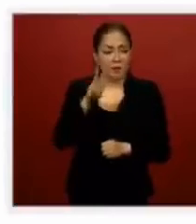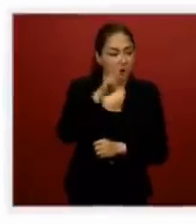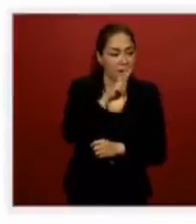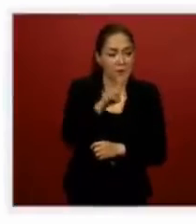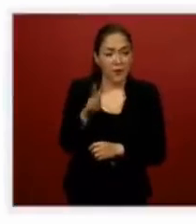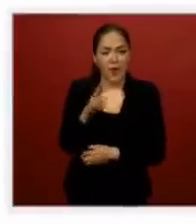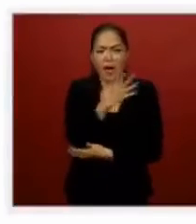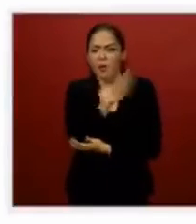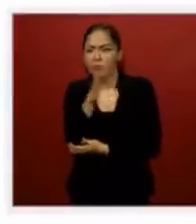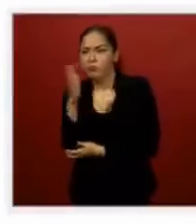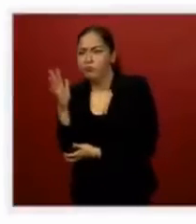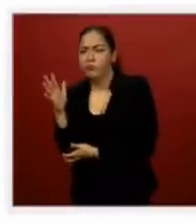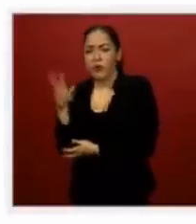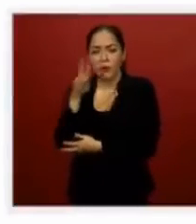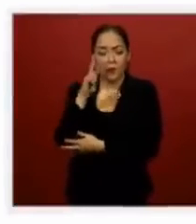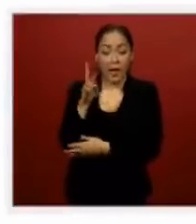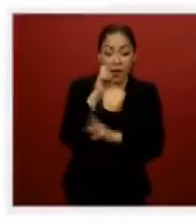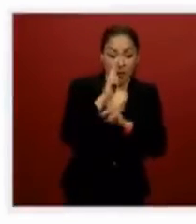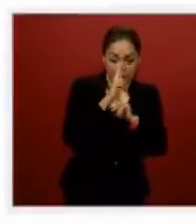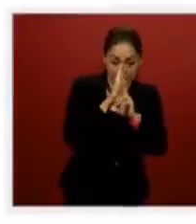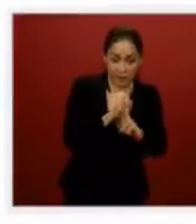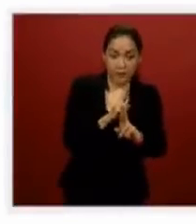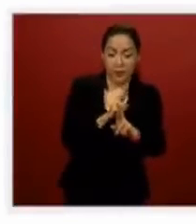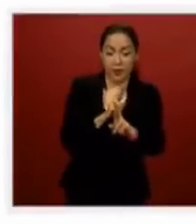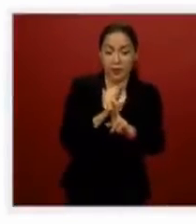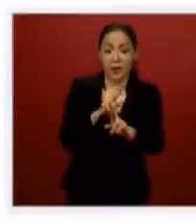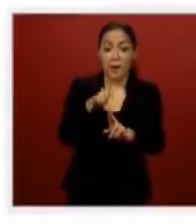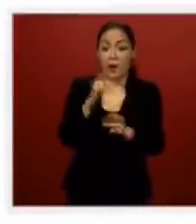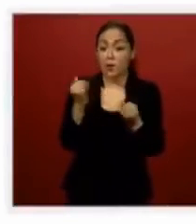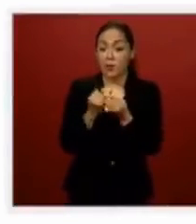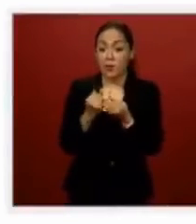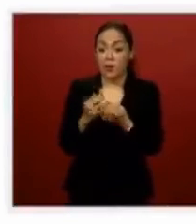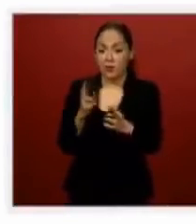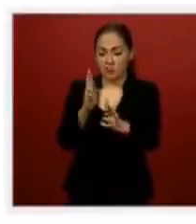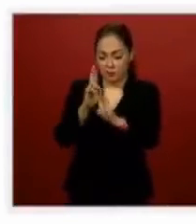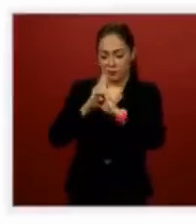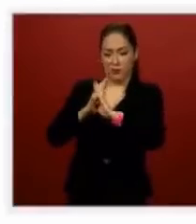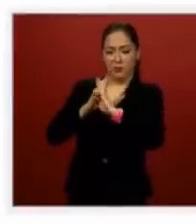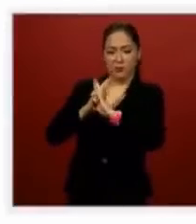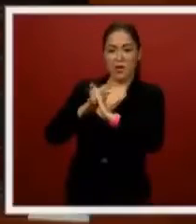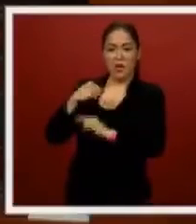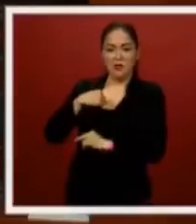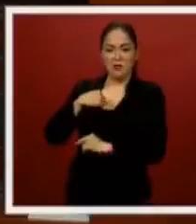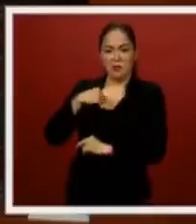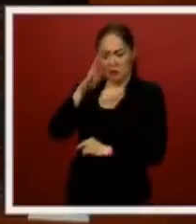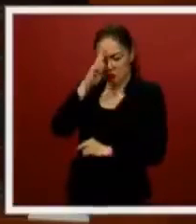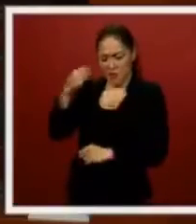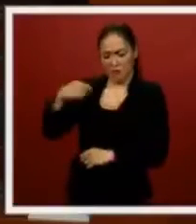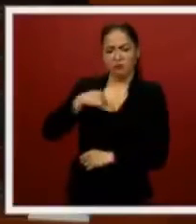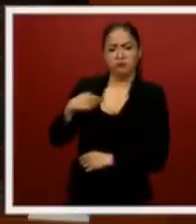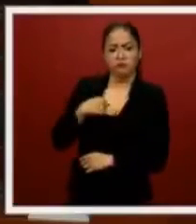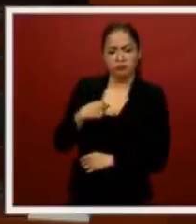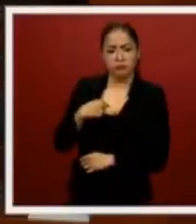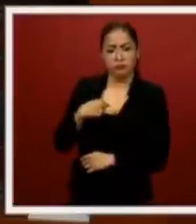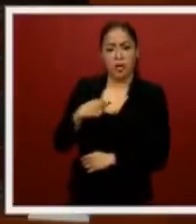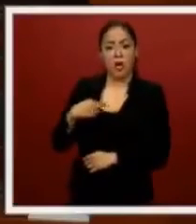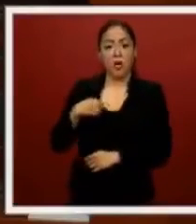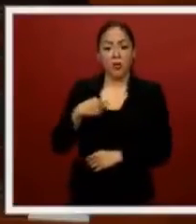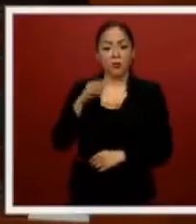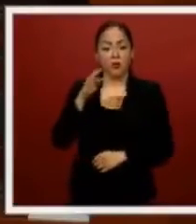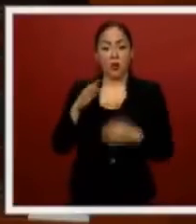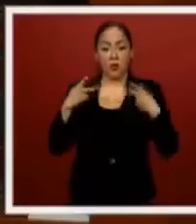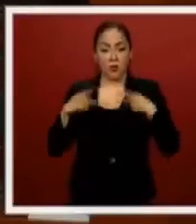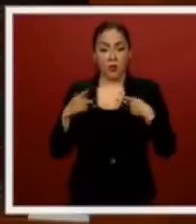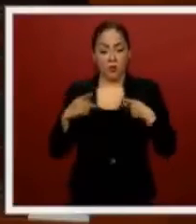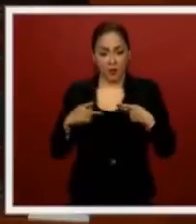mismo. Es muy profundo esta parte porque llegar a ser un ser humano responsable. Entonces, un